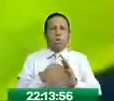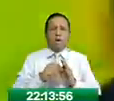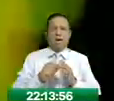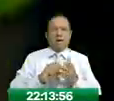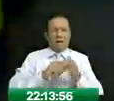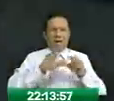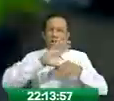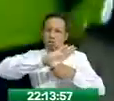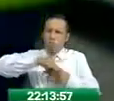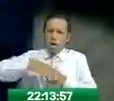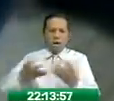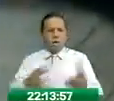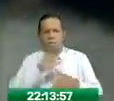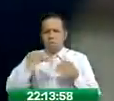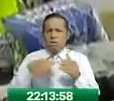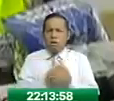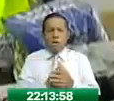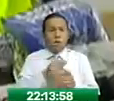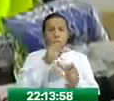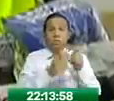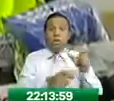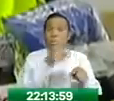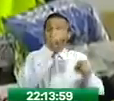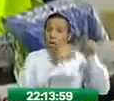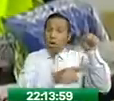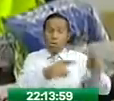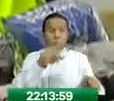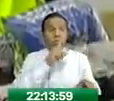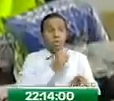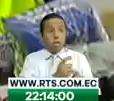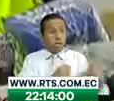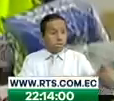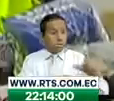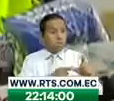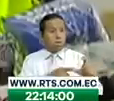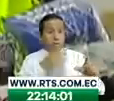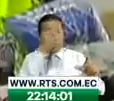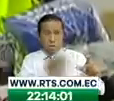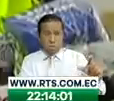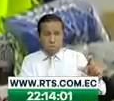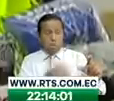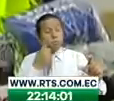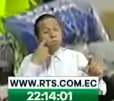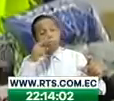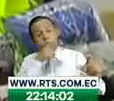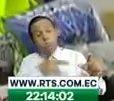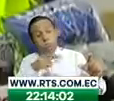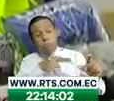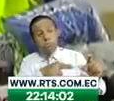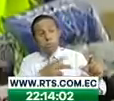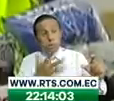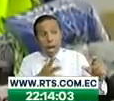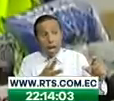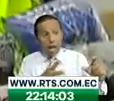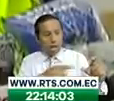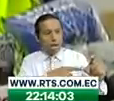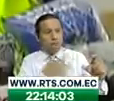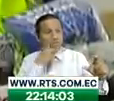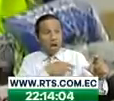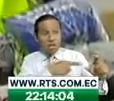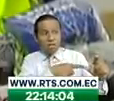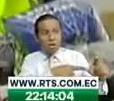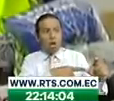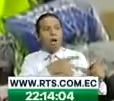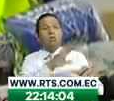que las personas que se han beneficiado tengan como tal la discapacidad. Caso contrario, todos estos vehículos van a ser identificados, ubicados